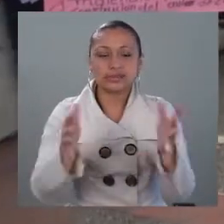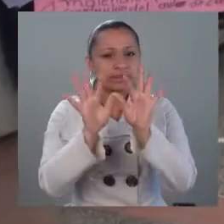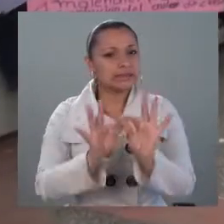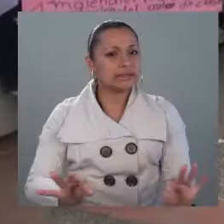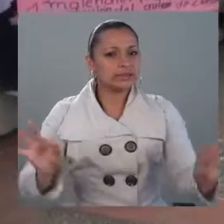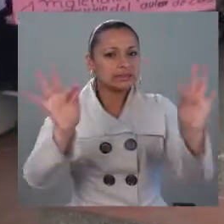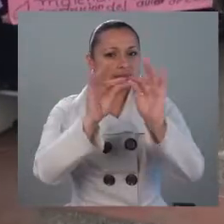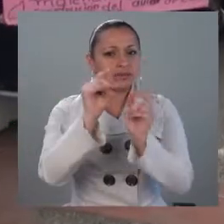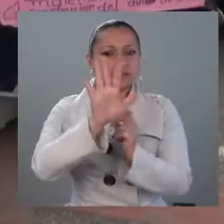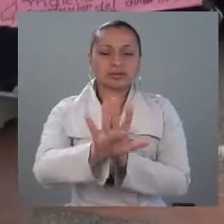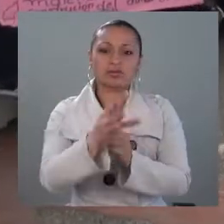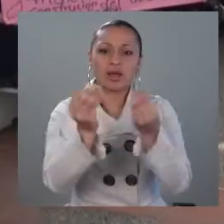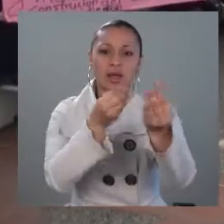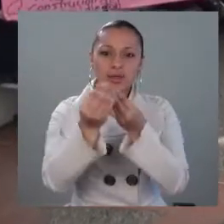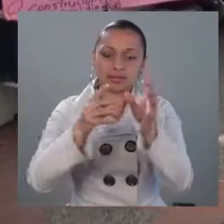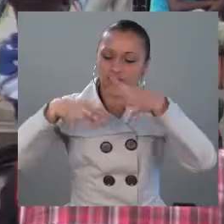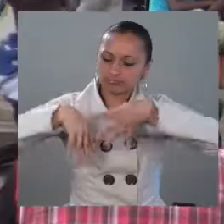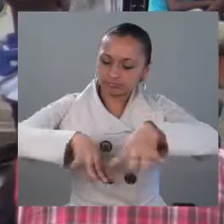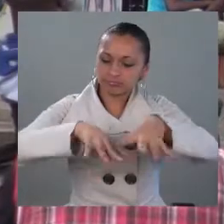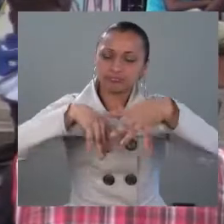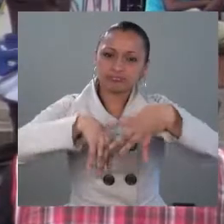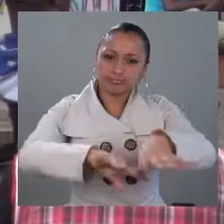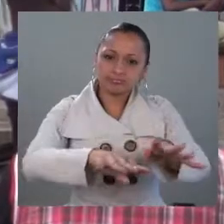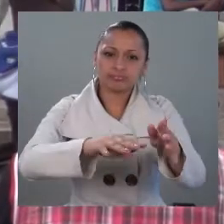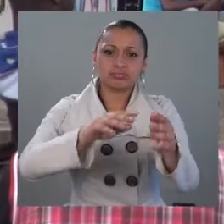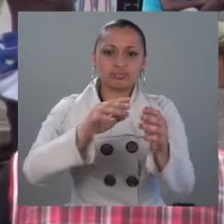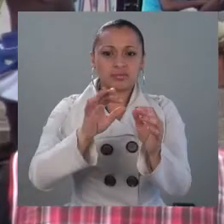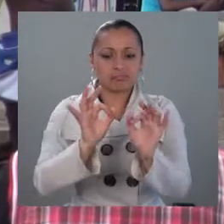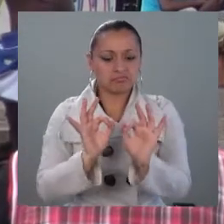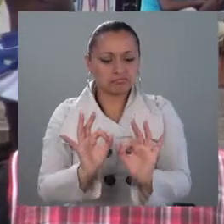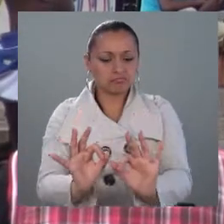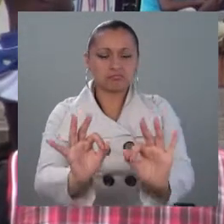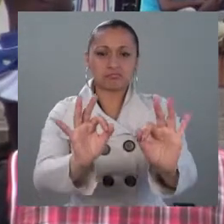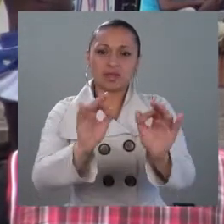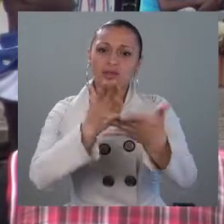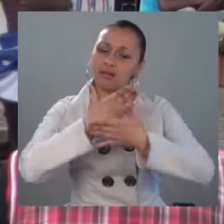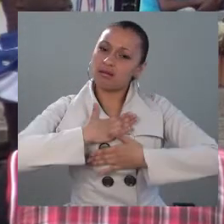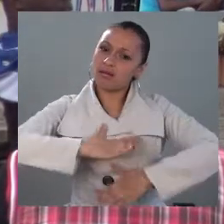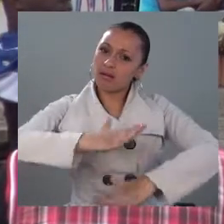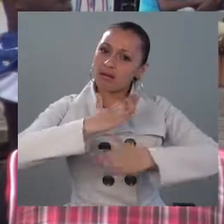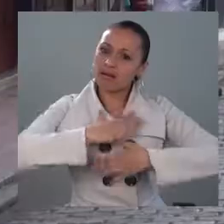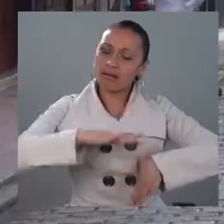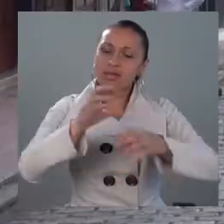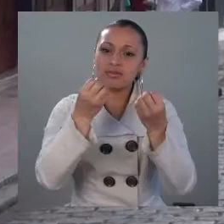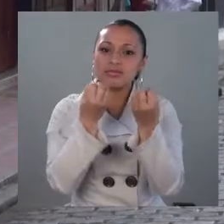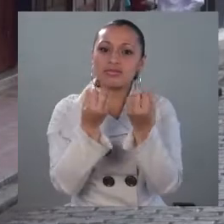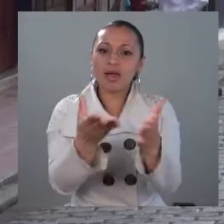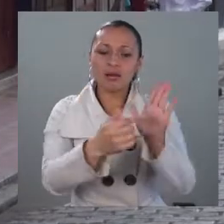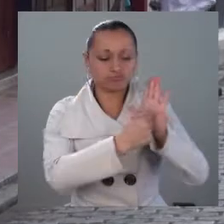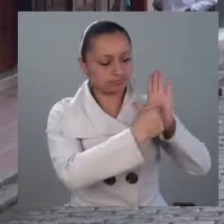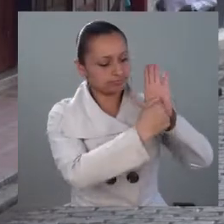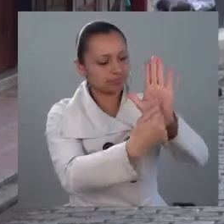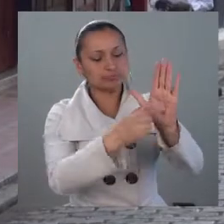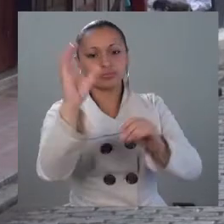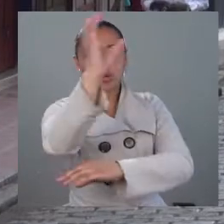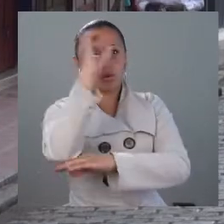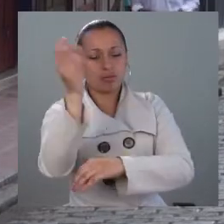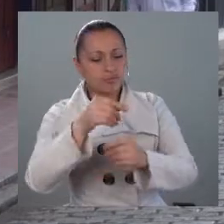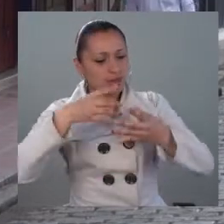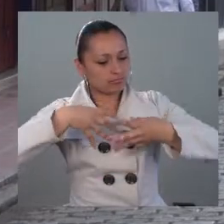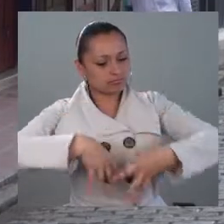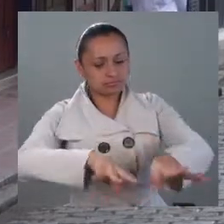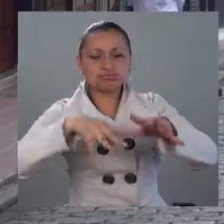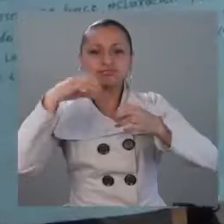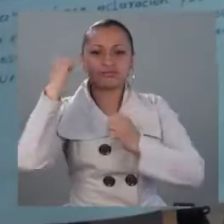adelantado de manera pacífica. Ustedes le han dado un ejemplo al país de protestar y alcanzar compromisos